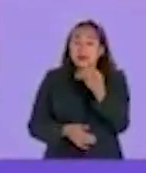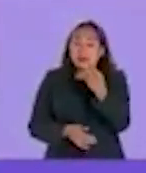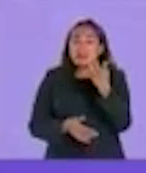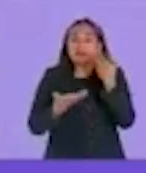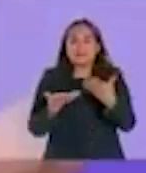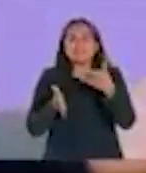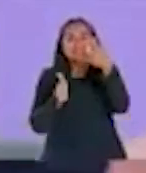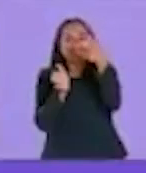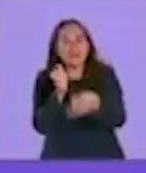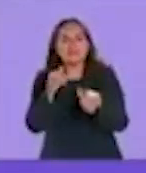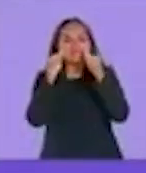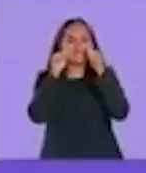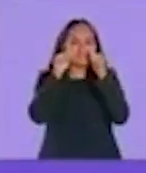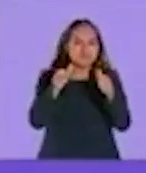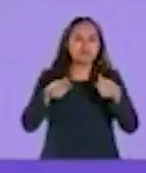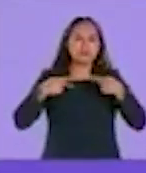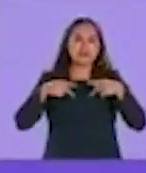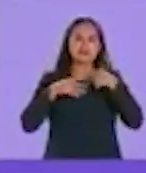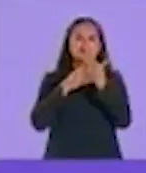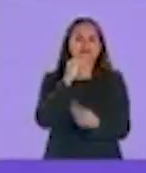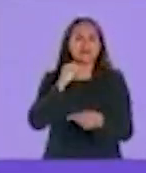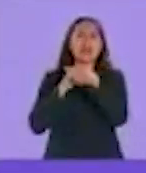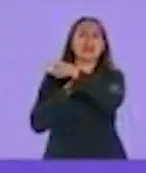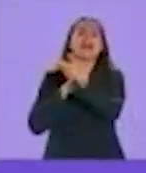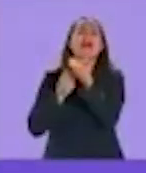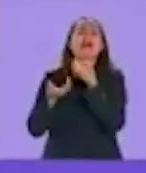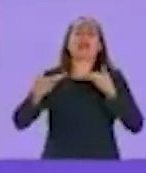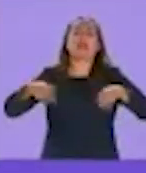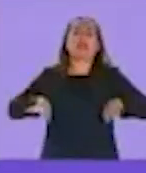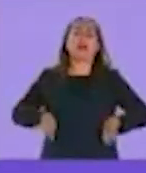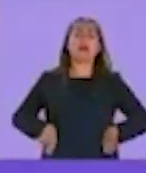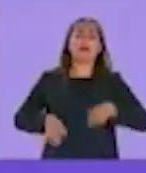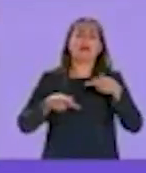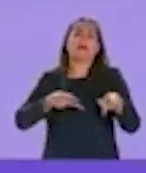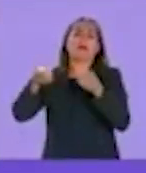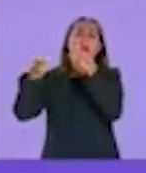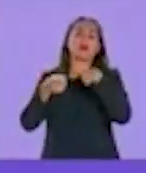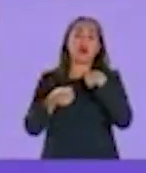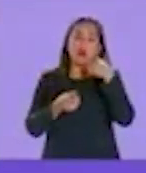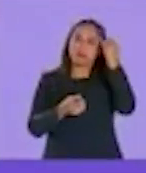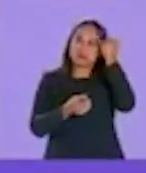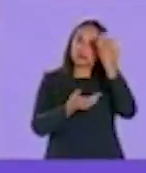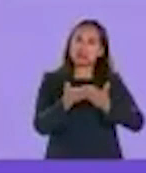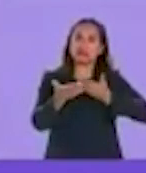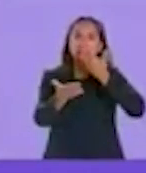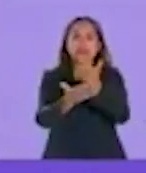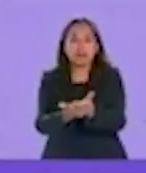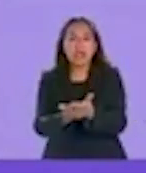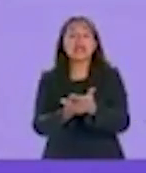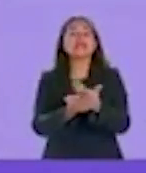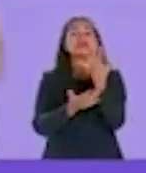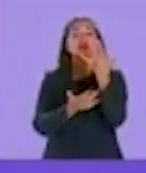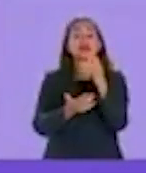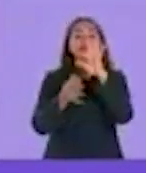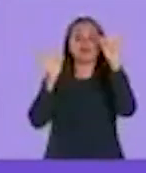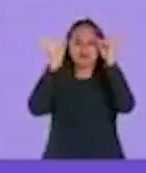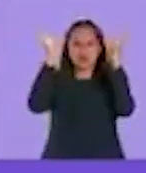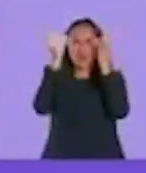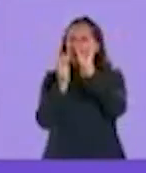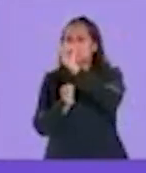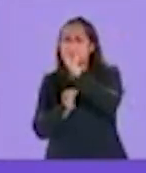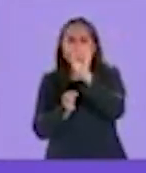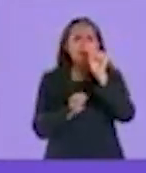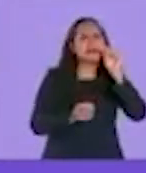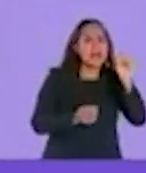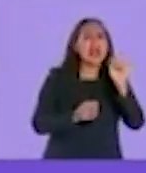los migrantes se roban el dinero propongo que los 50 consulados que tienen méxico en eeuu se conviertan